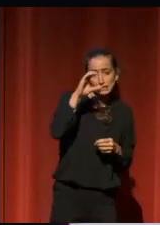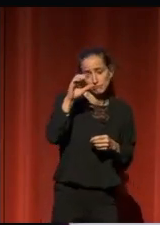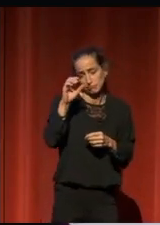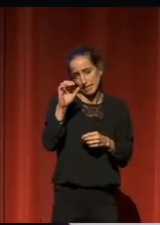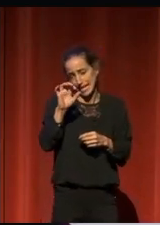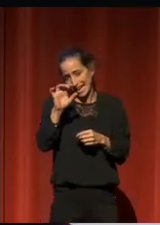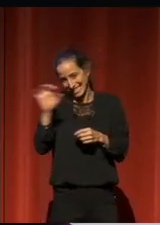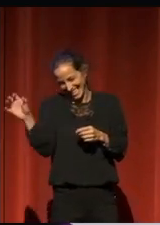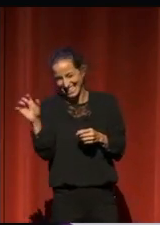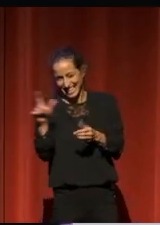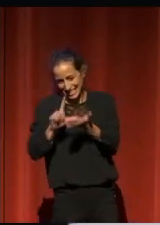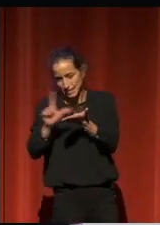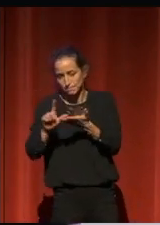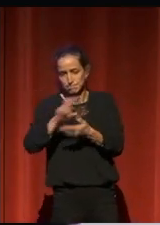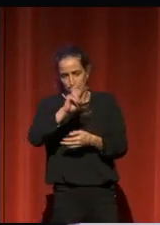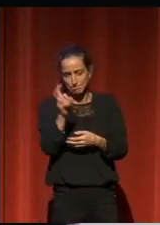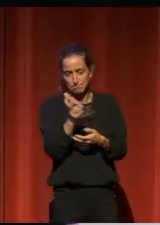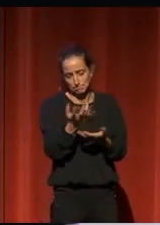así decirlo,